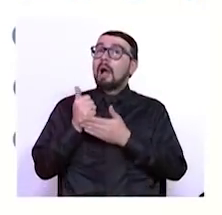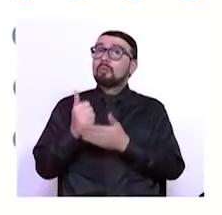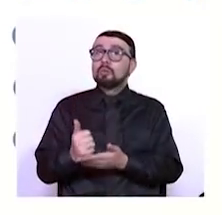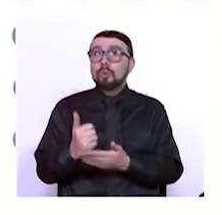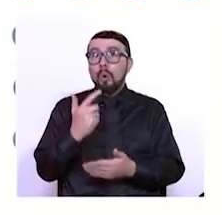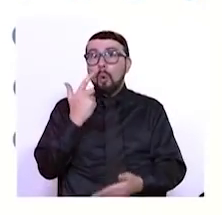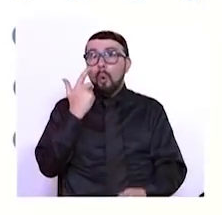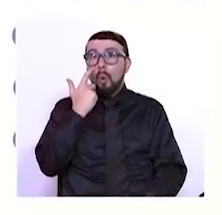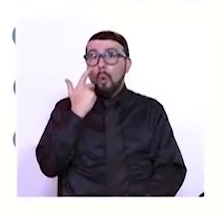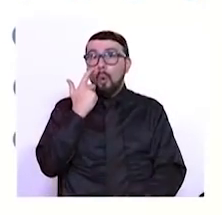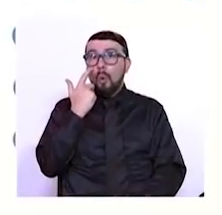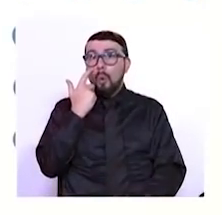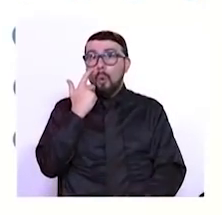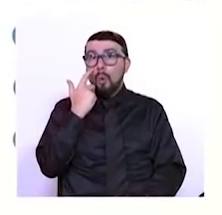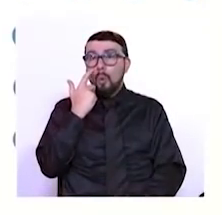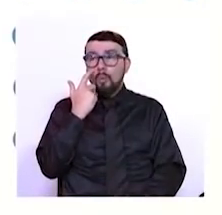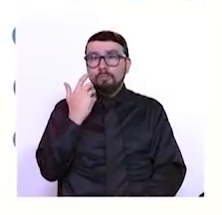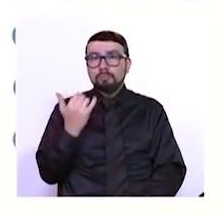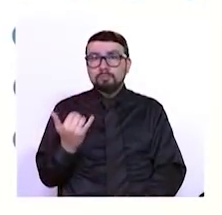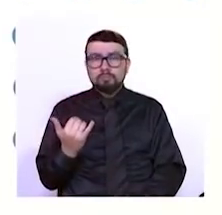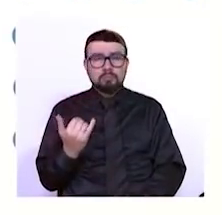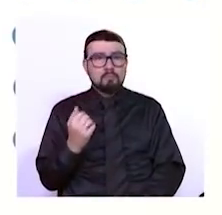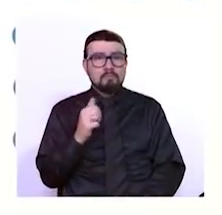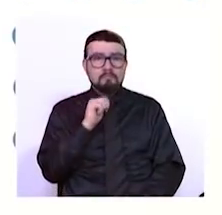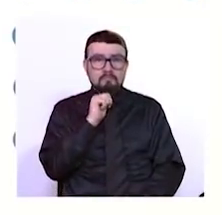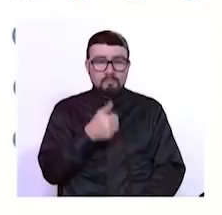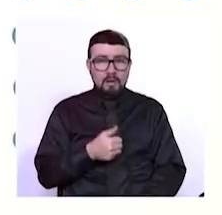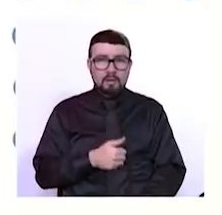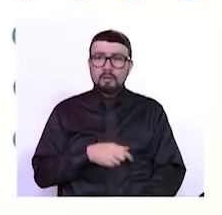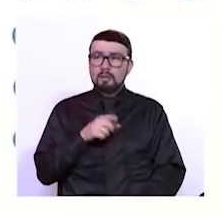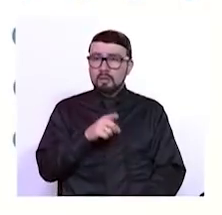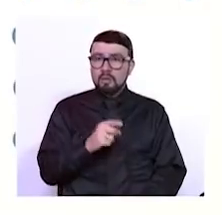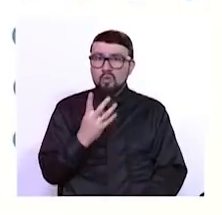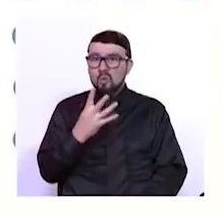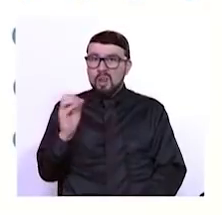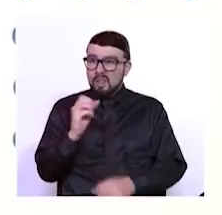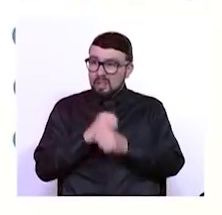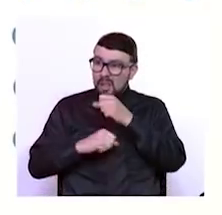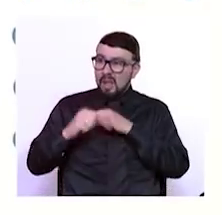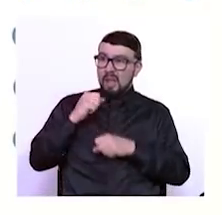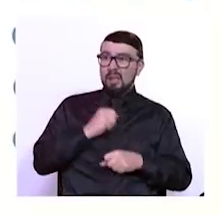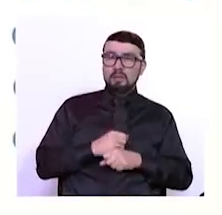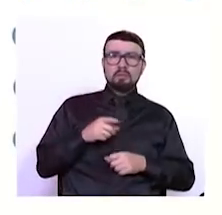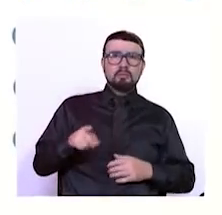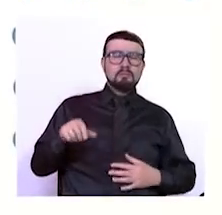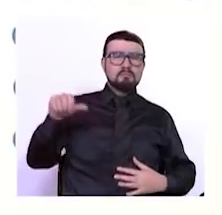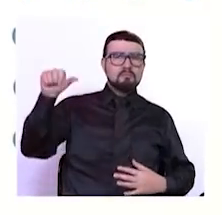¡Ojo con eso! ¡Ojo! Esa es una técnica de hace 40 años.